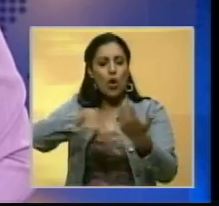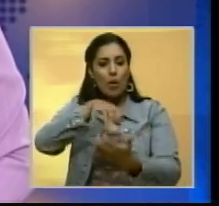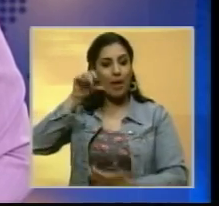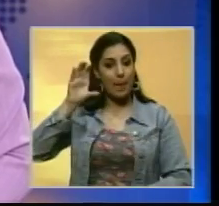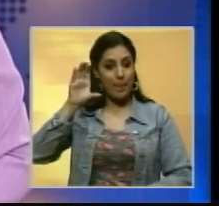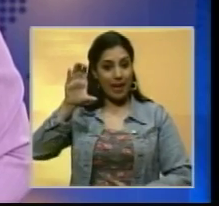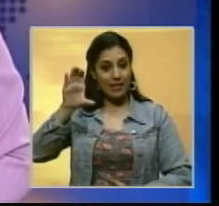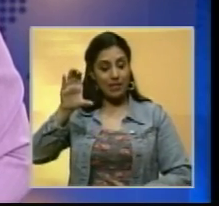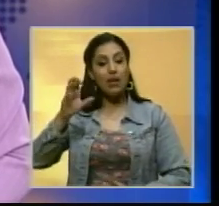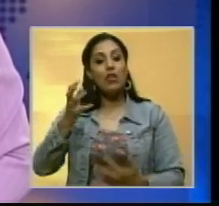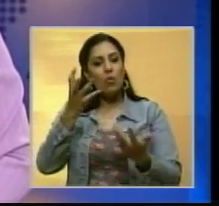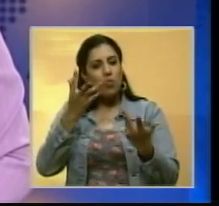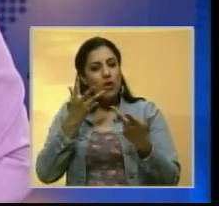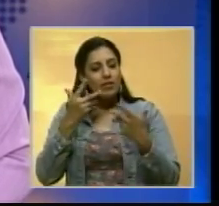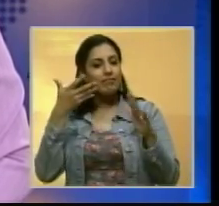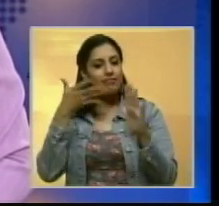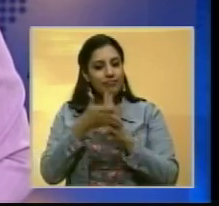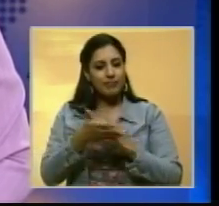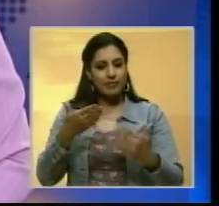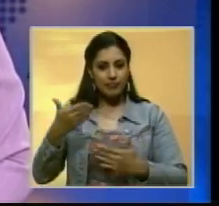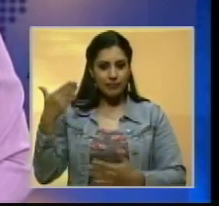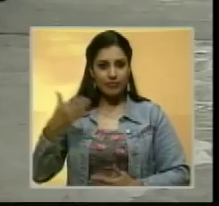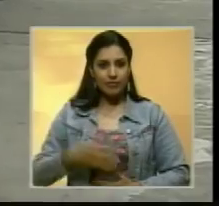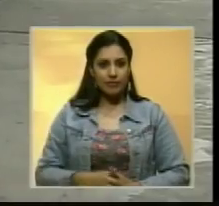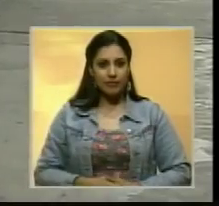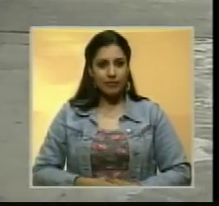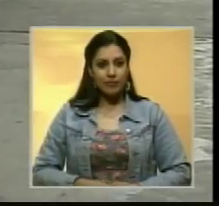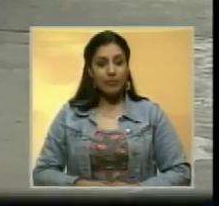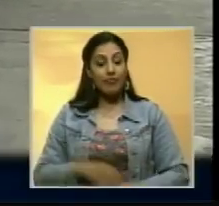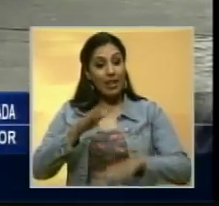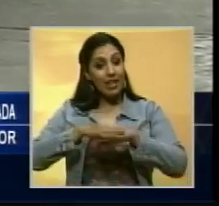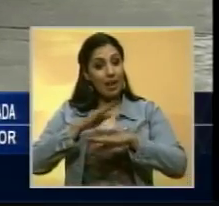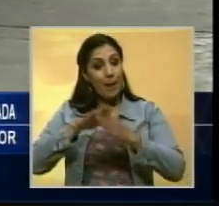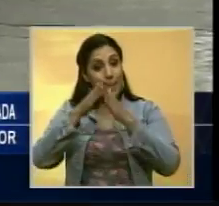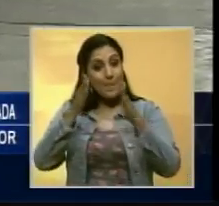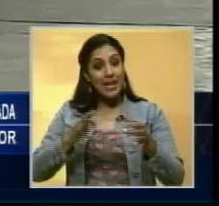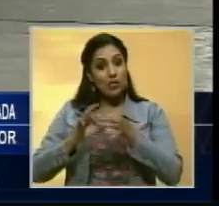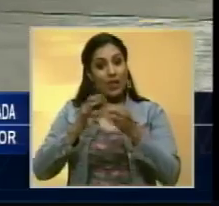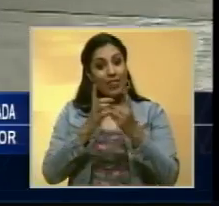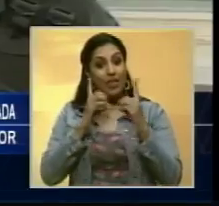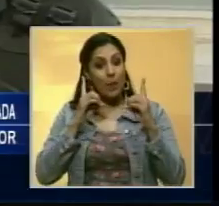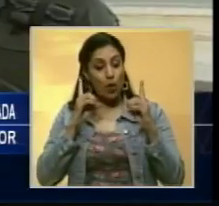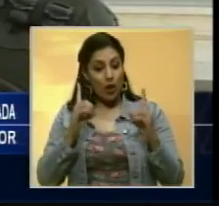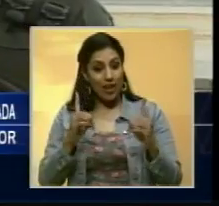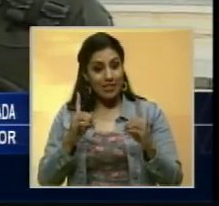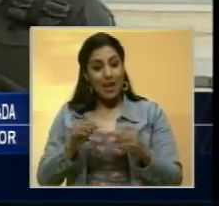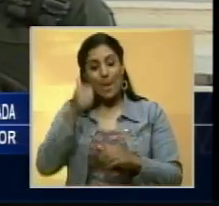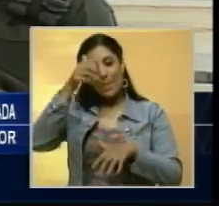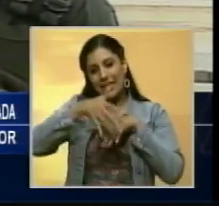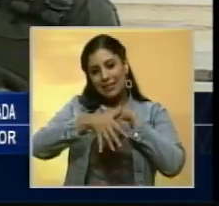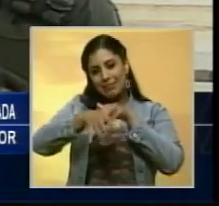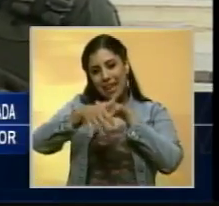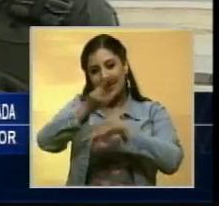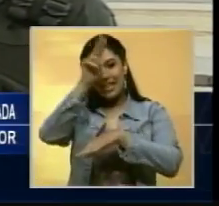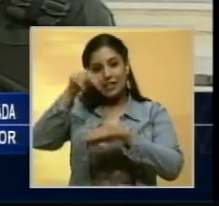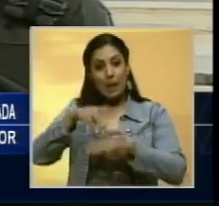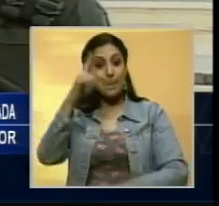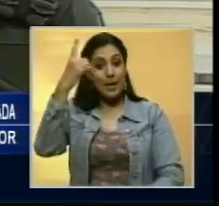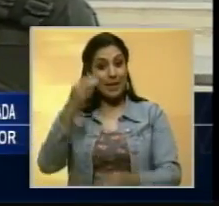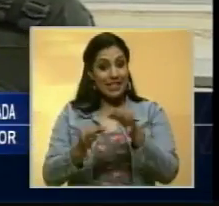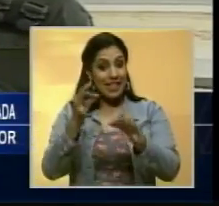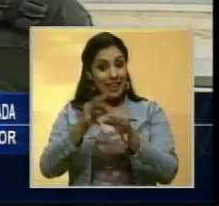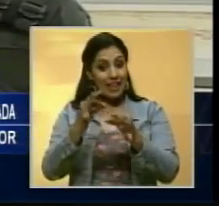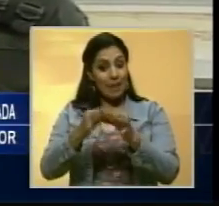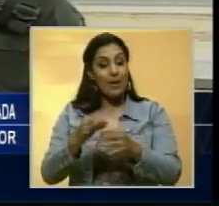en el país. José Leonardo Nava nos tiene la información. El llamado de la Mesa de la Unidad Democrática a una gran marcha nacional para el 1 de